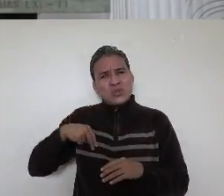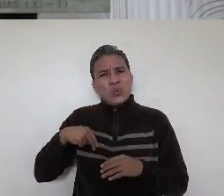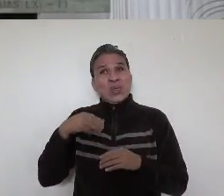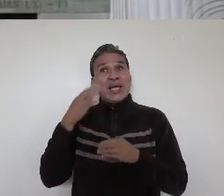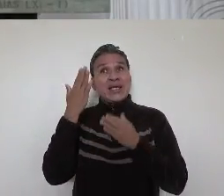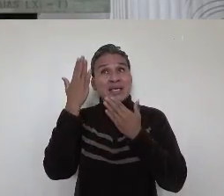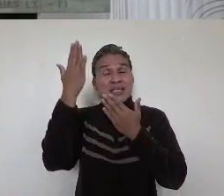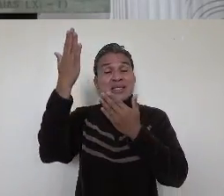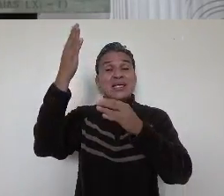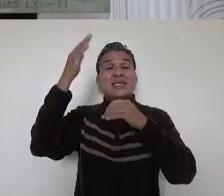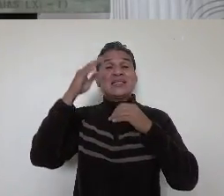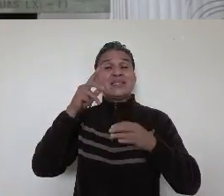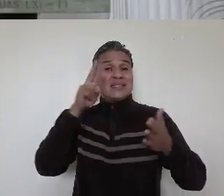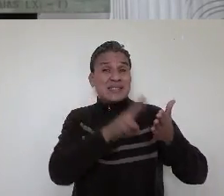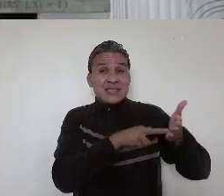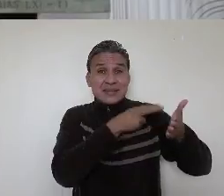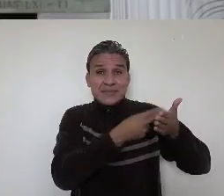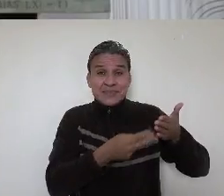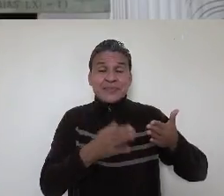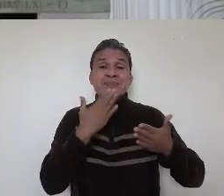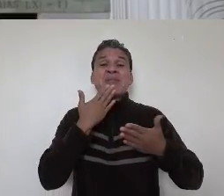nosotros,